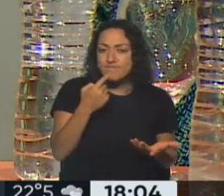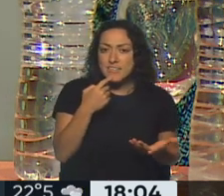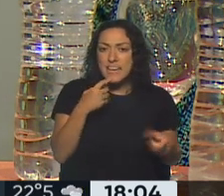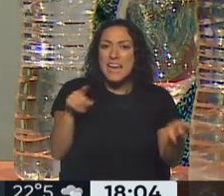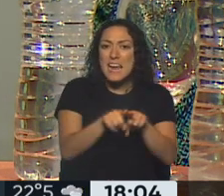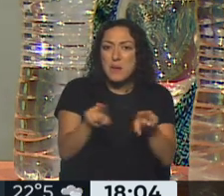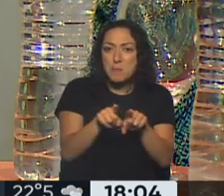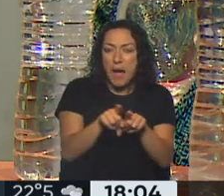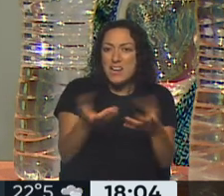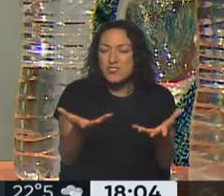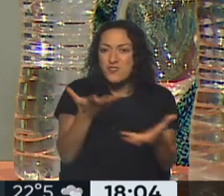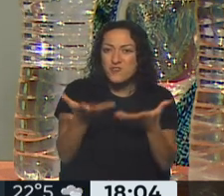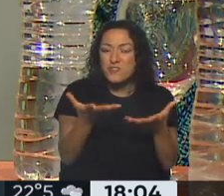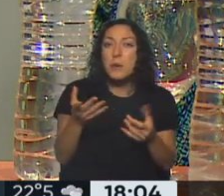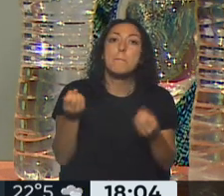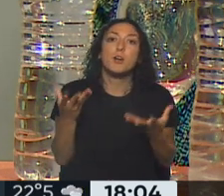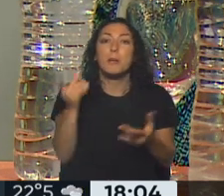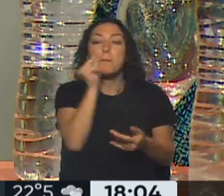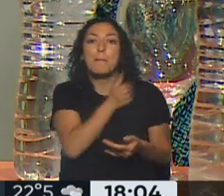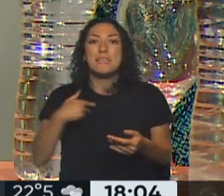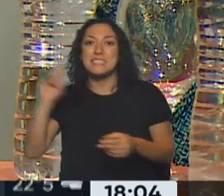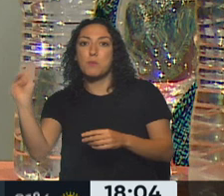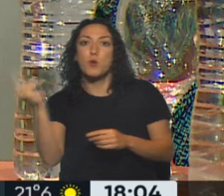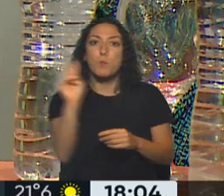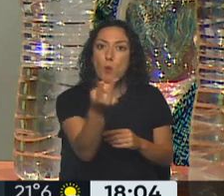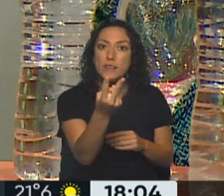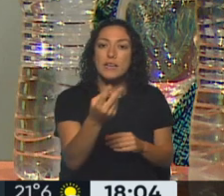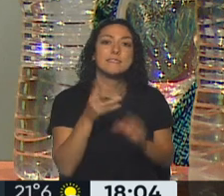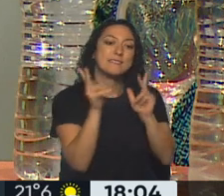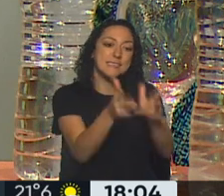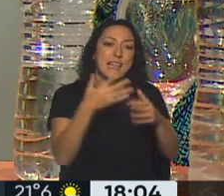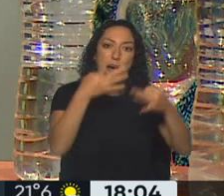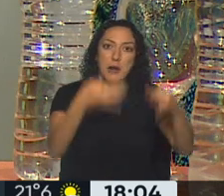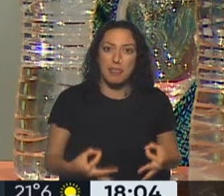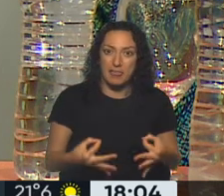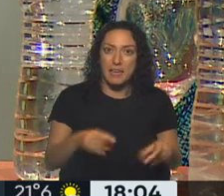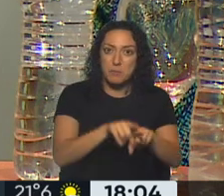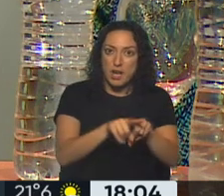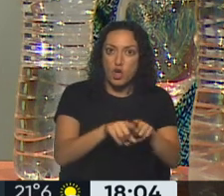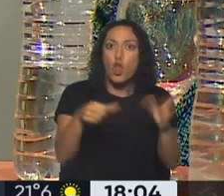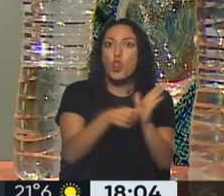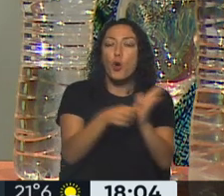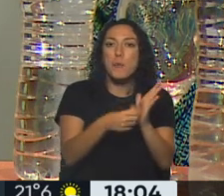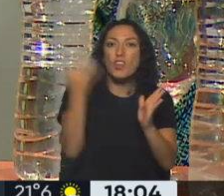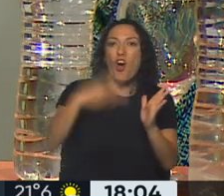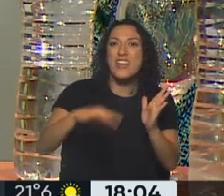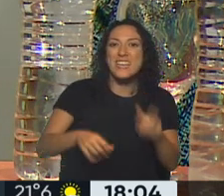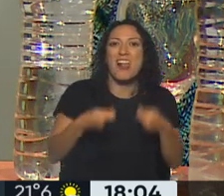de fallecidos los padres, se lo dijeron y le entregaron su DNI